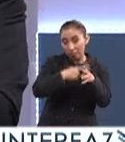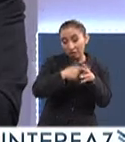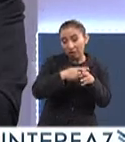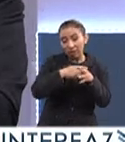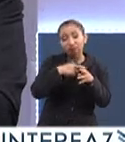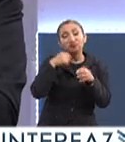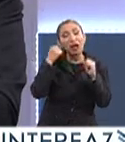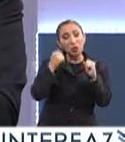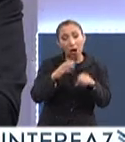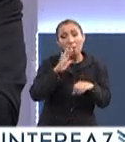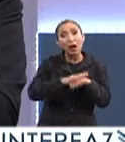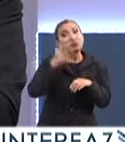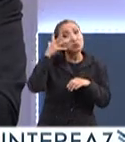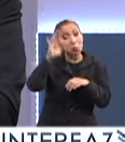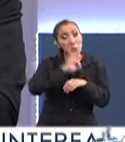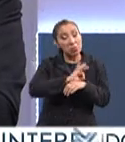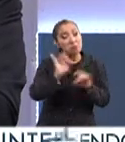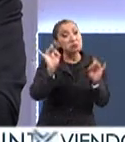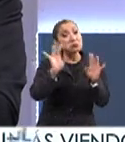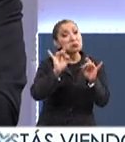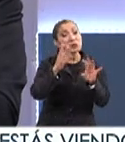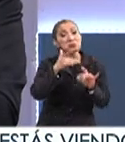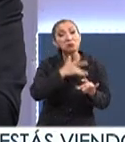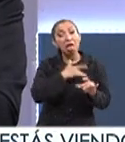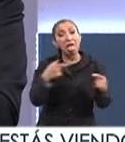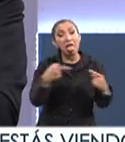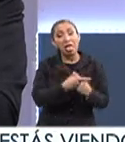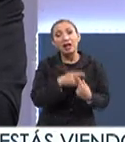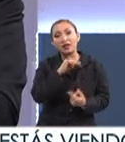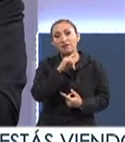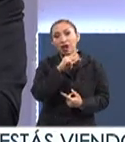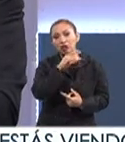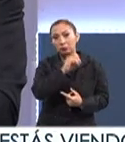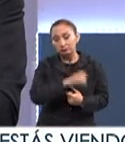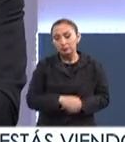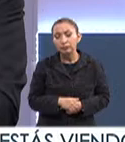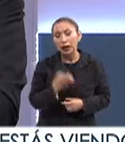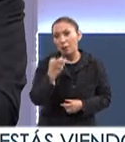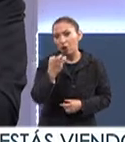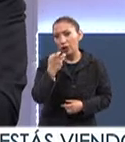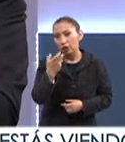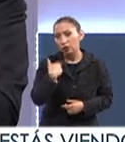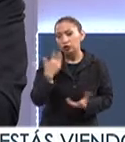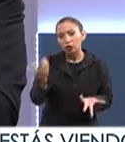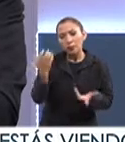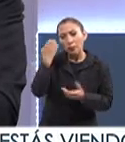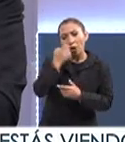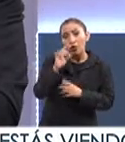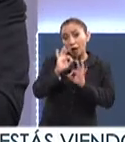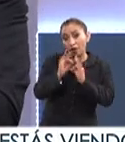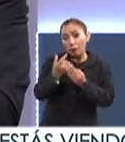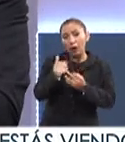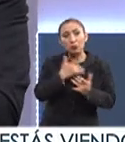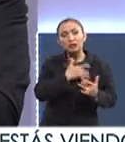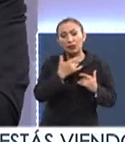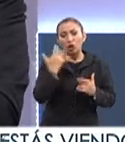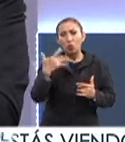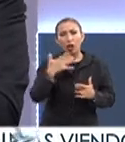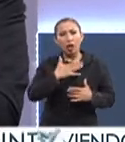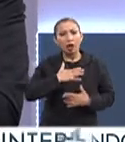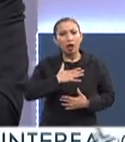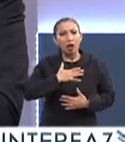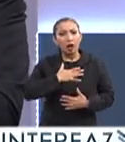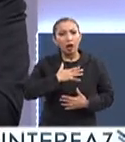enfermedades, con mucha más probabilidad podemos tener un infarto en el corazón. Y es así que la principal manifestación es un dolor en el